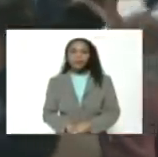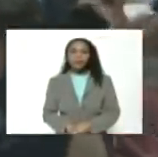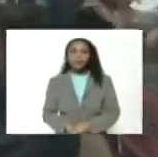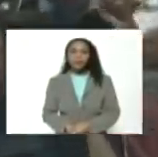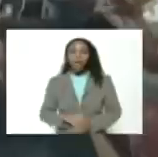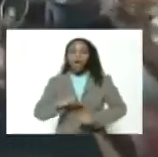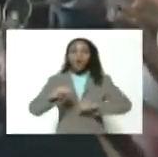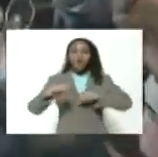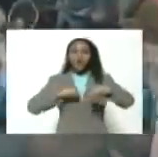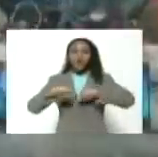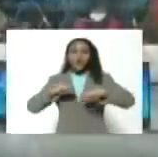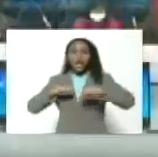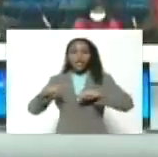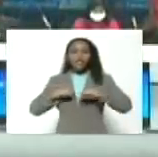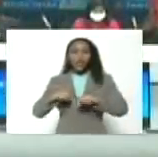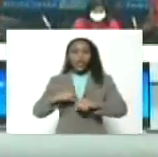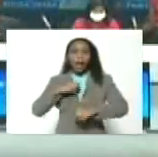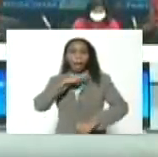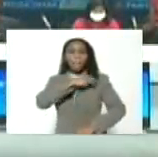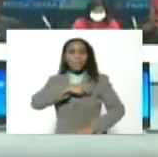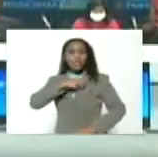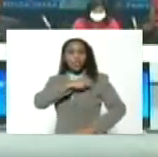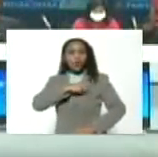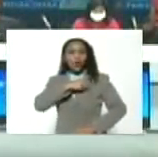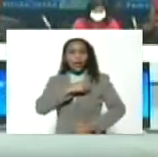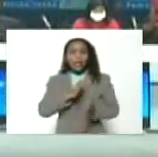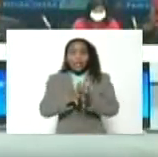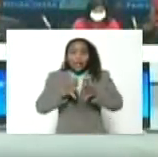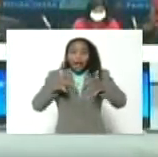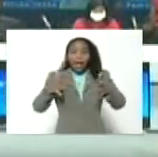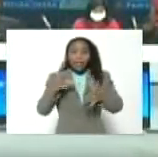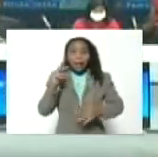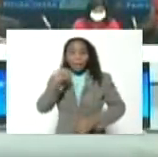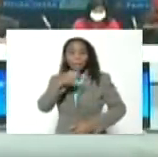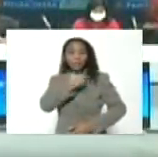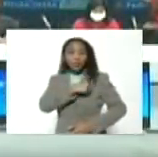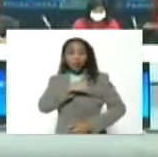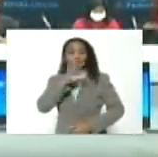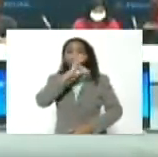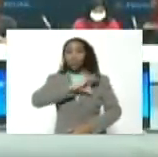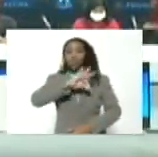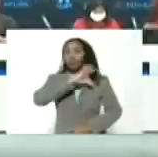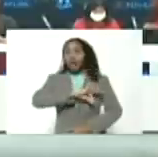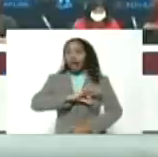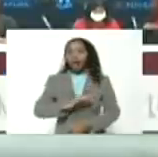Los movimientos de las misiones y grandes misiones sociales.